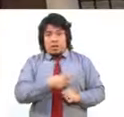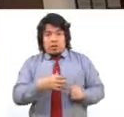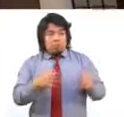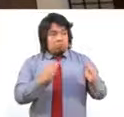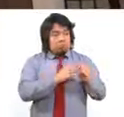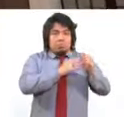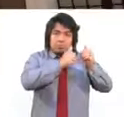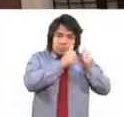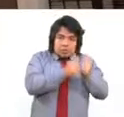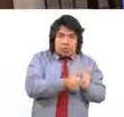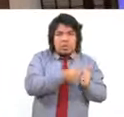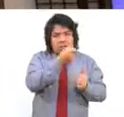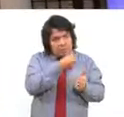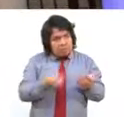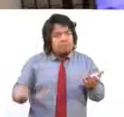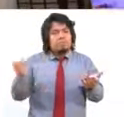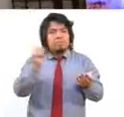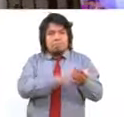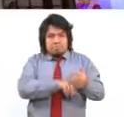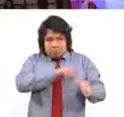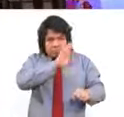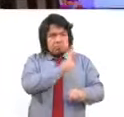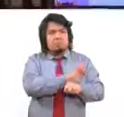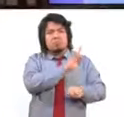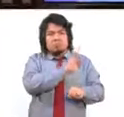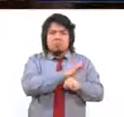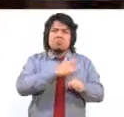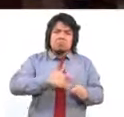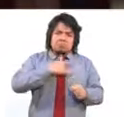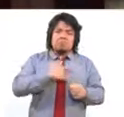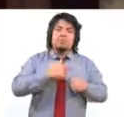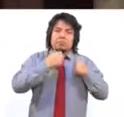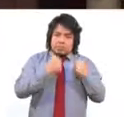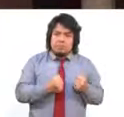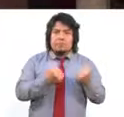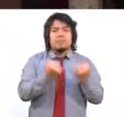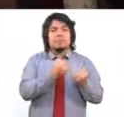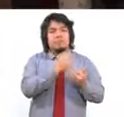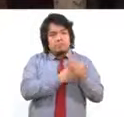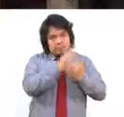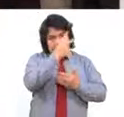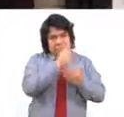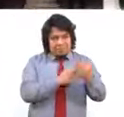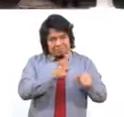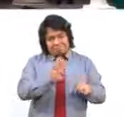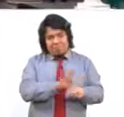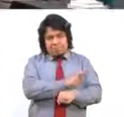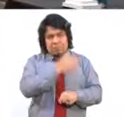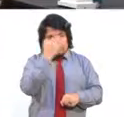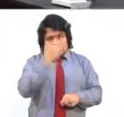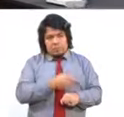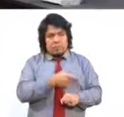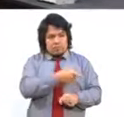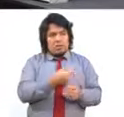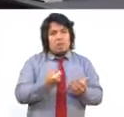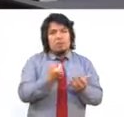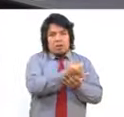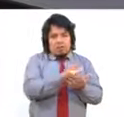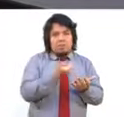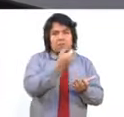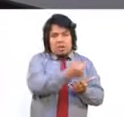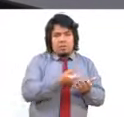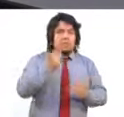toda la protección al permanecer en su casa y acceder a un programa especial que tenemos en donde le damos un salario mínimo a la